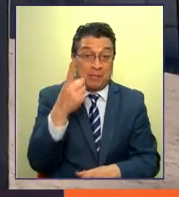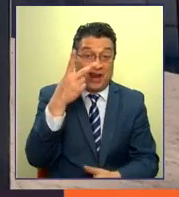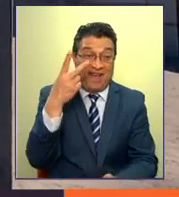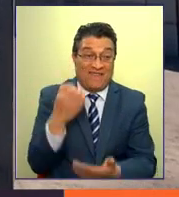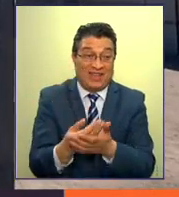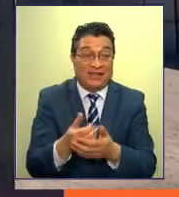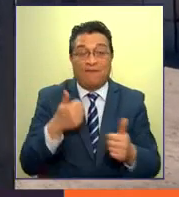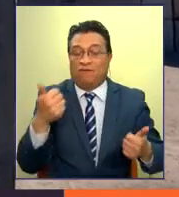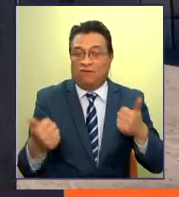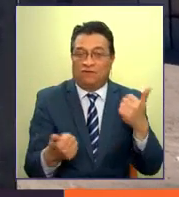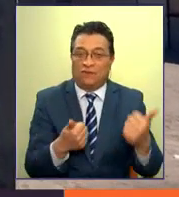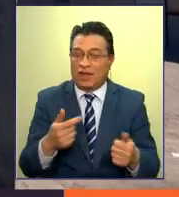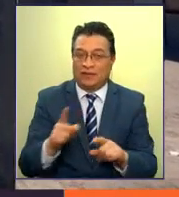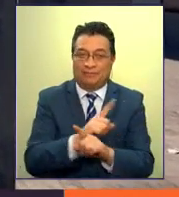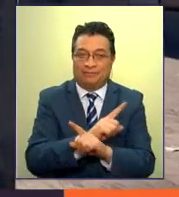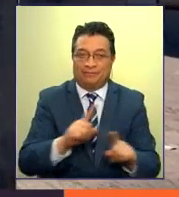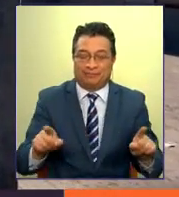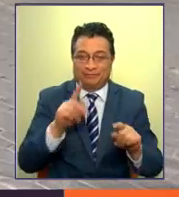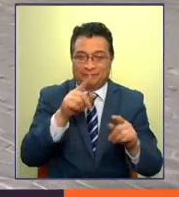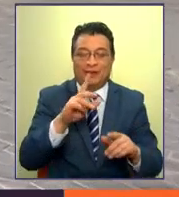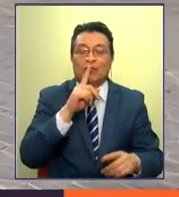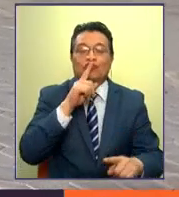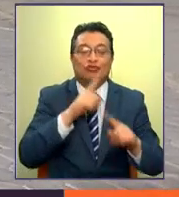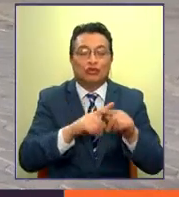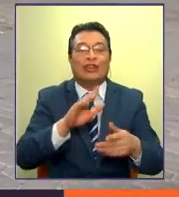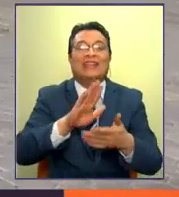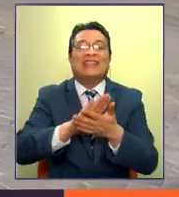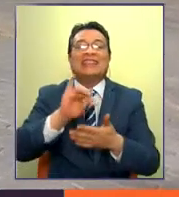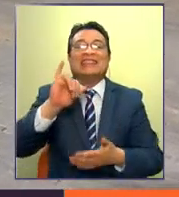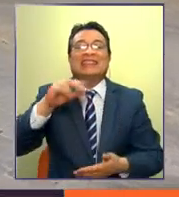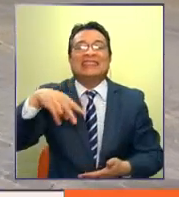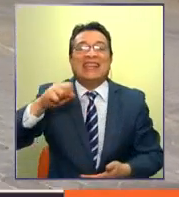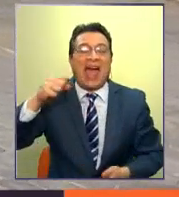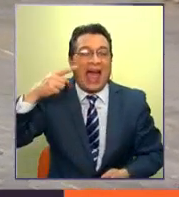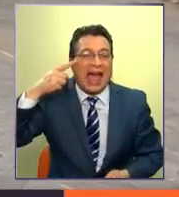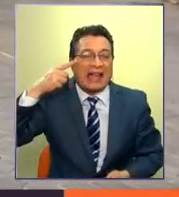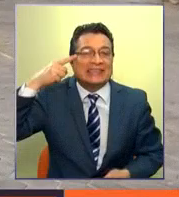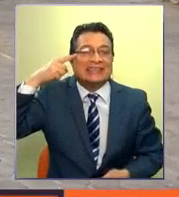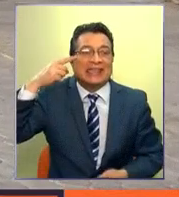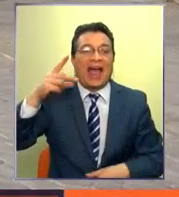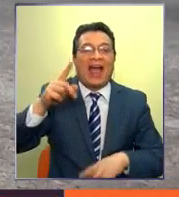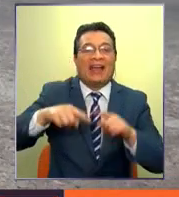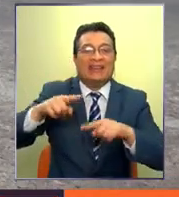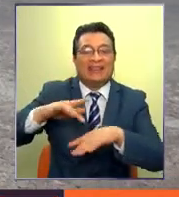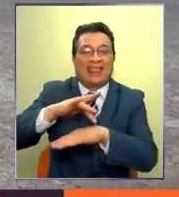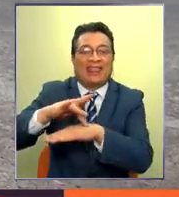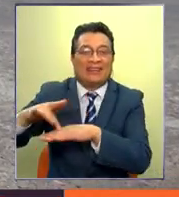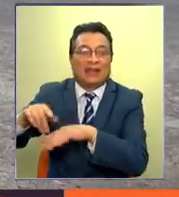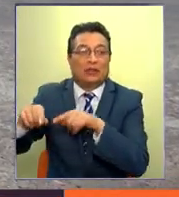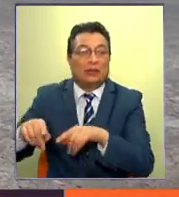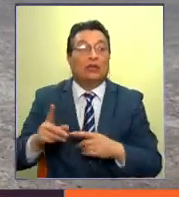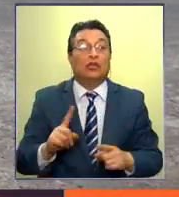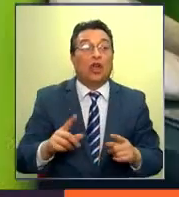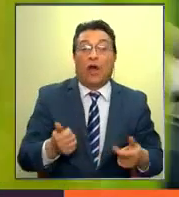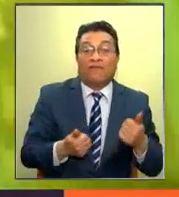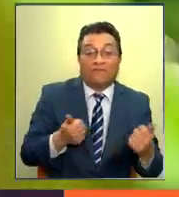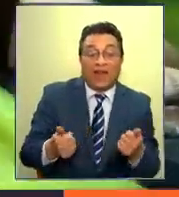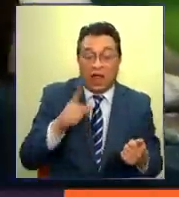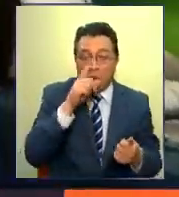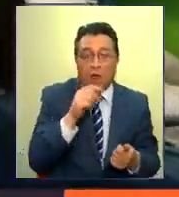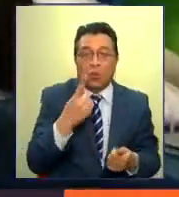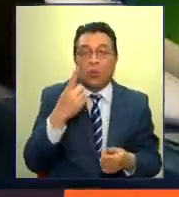baile para la llamada Chinita del Desierto. No bailar es no tener tu año de vida.